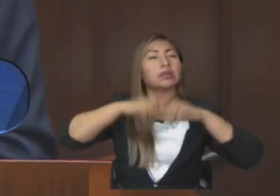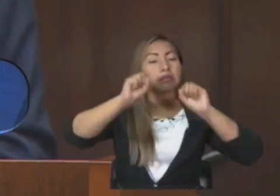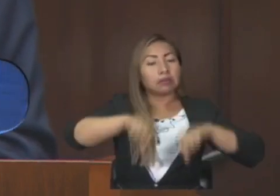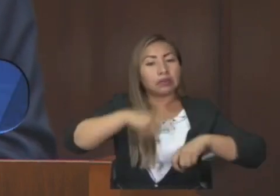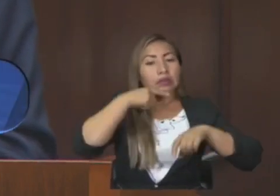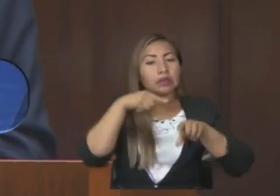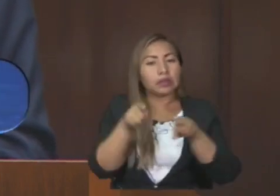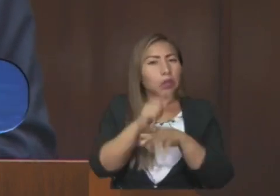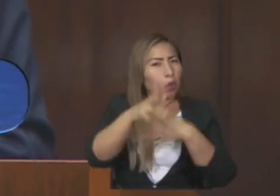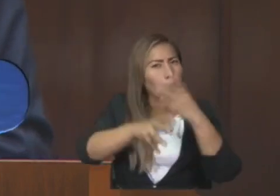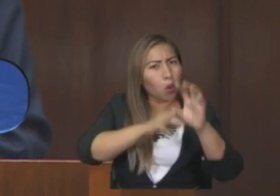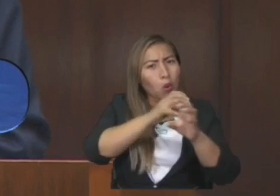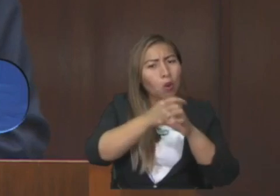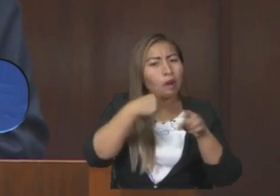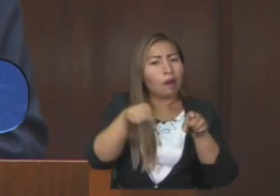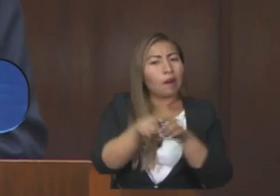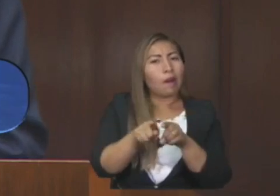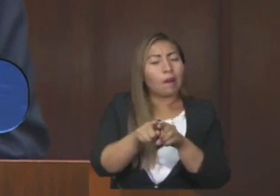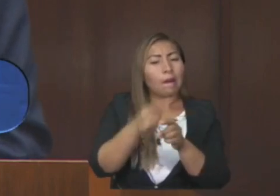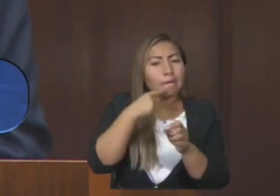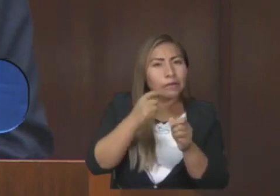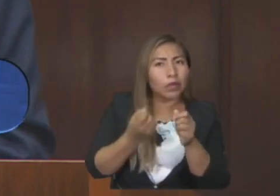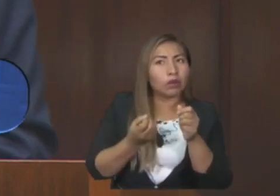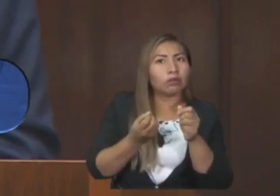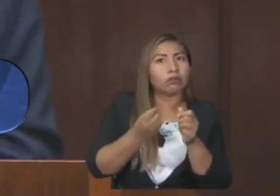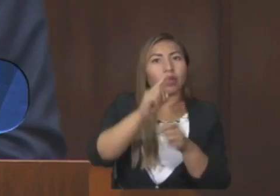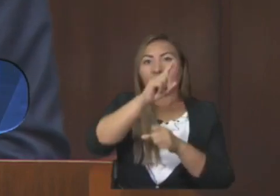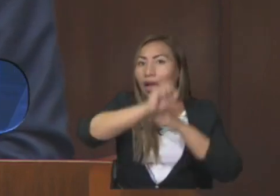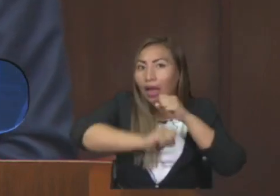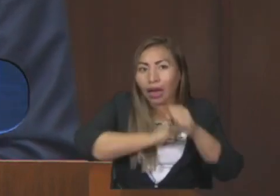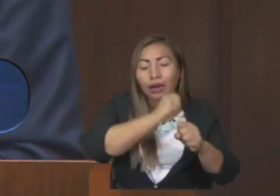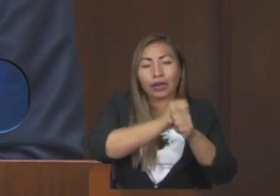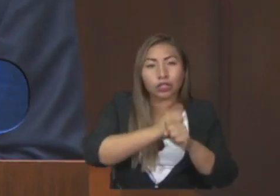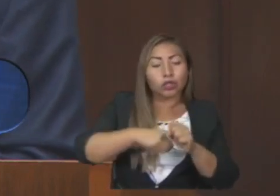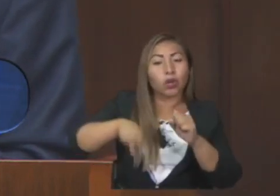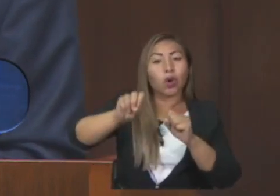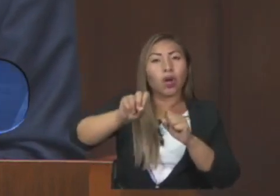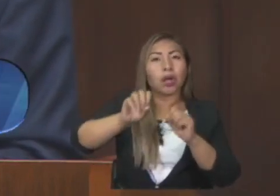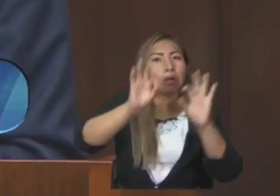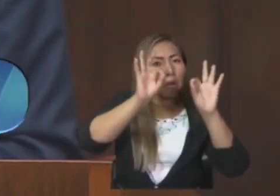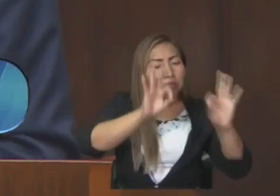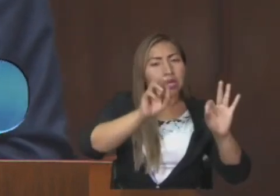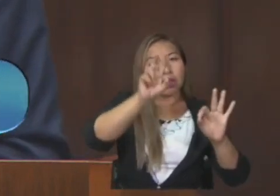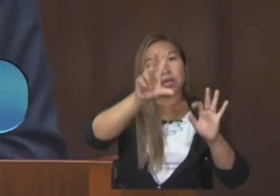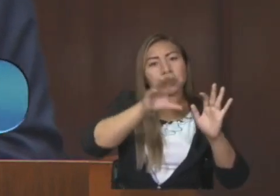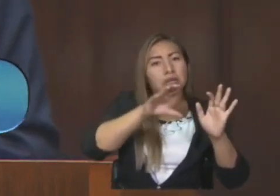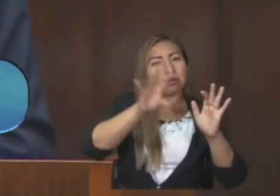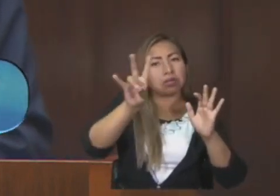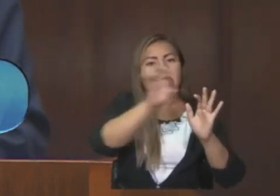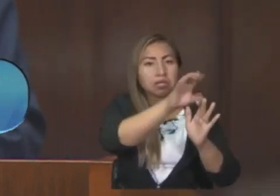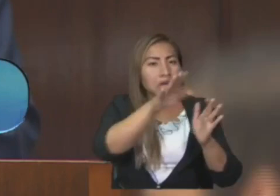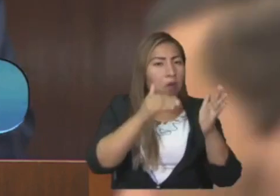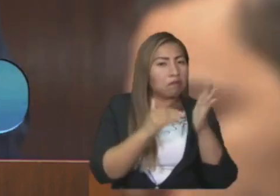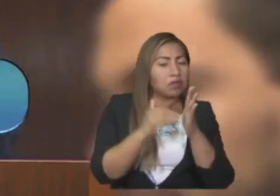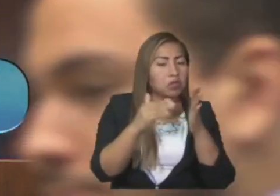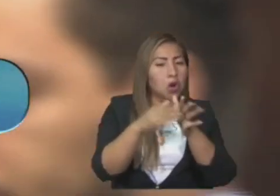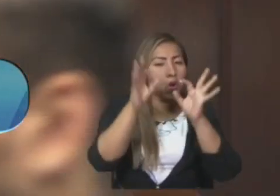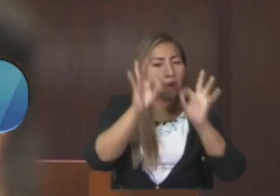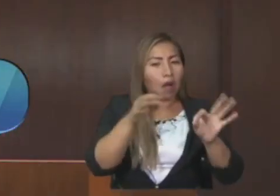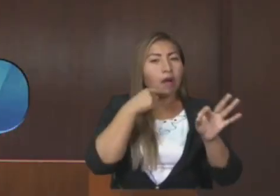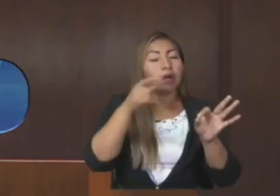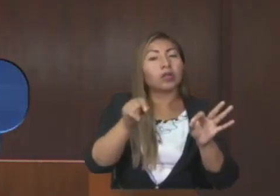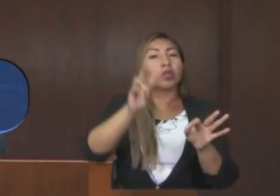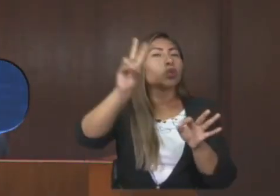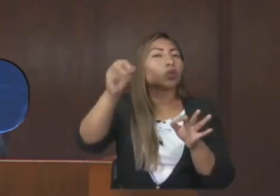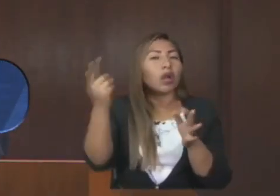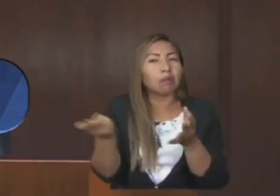monto como aporte anual mínimo era un monto razonable y así lo hizo saber, no solo por